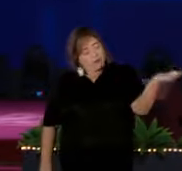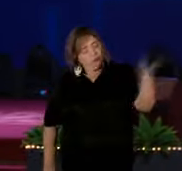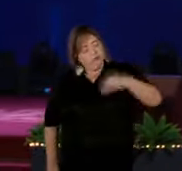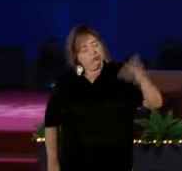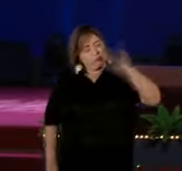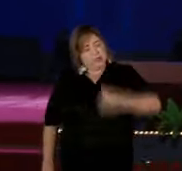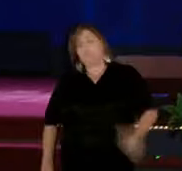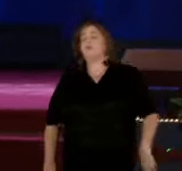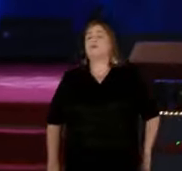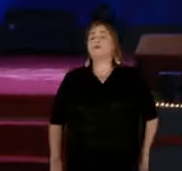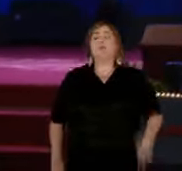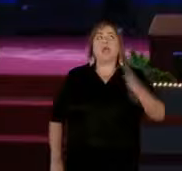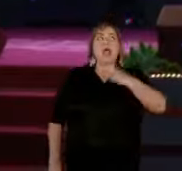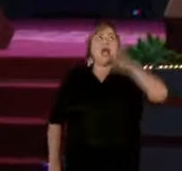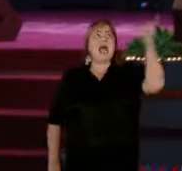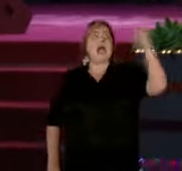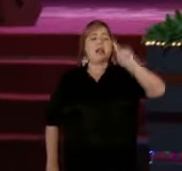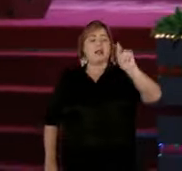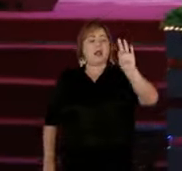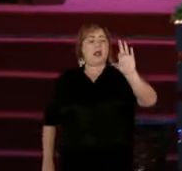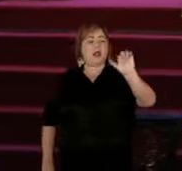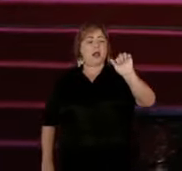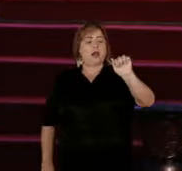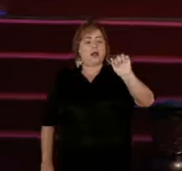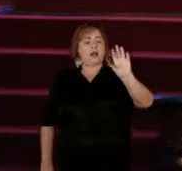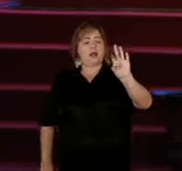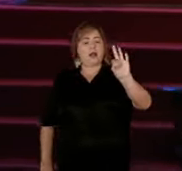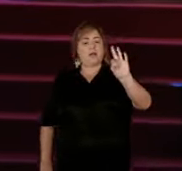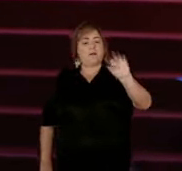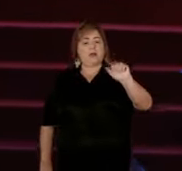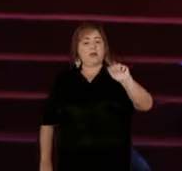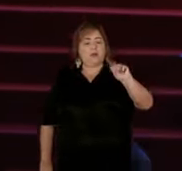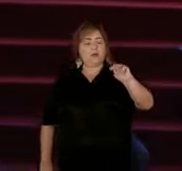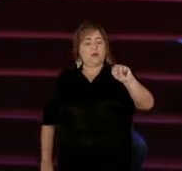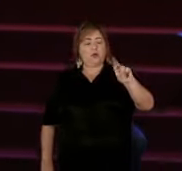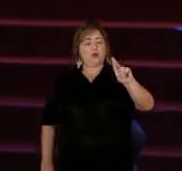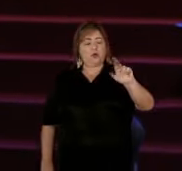Rafa Morales. Aleluya.